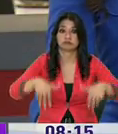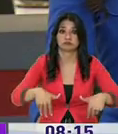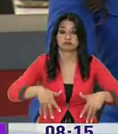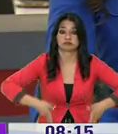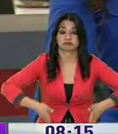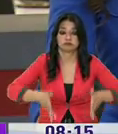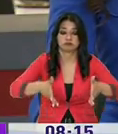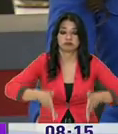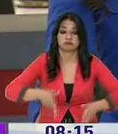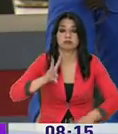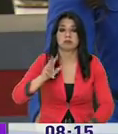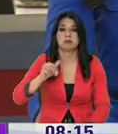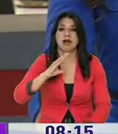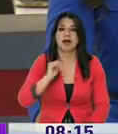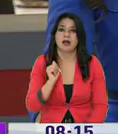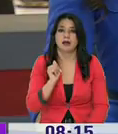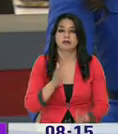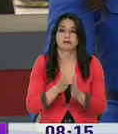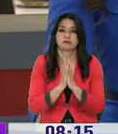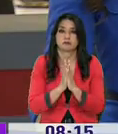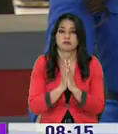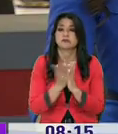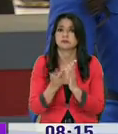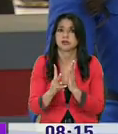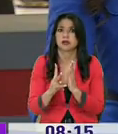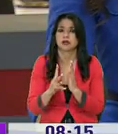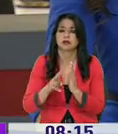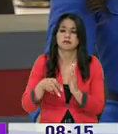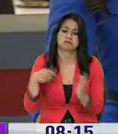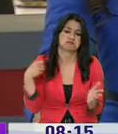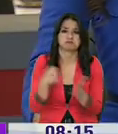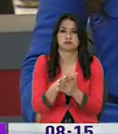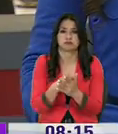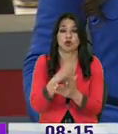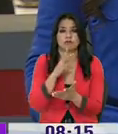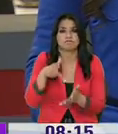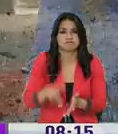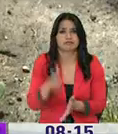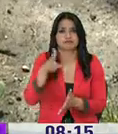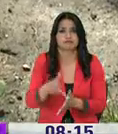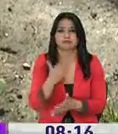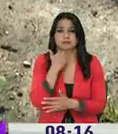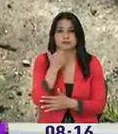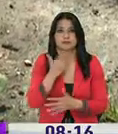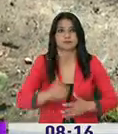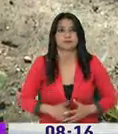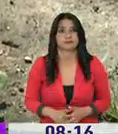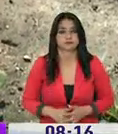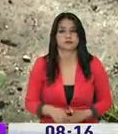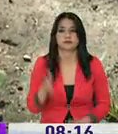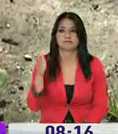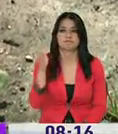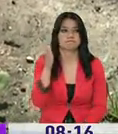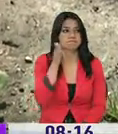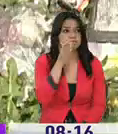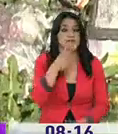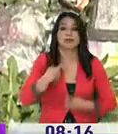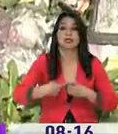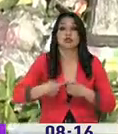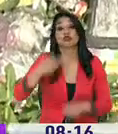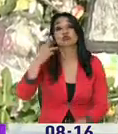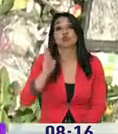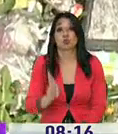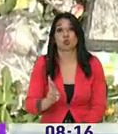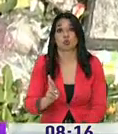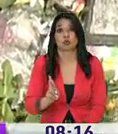en la calle diego vaca denuncian que se han registrado ya accidentes en nuestro recorrido por la quito sur nos encontramos